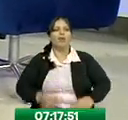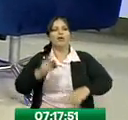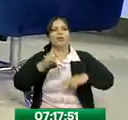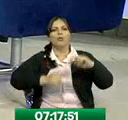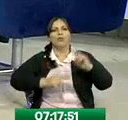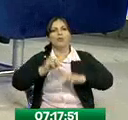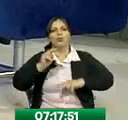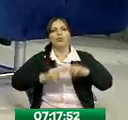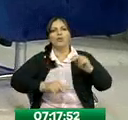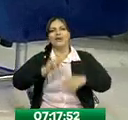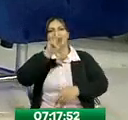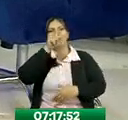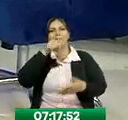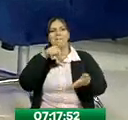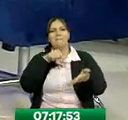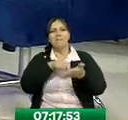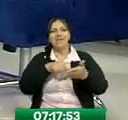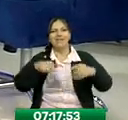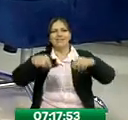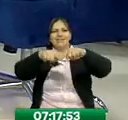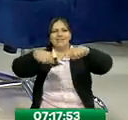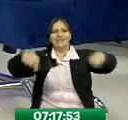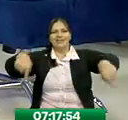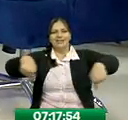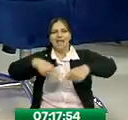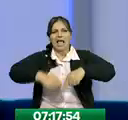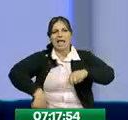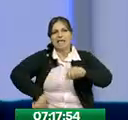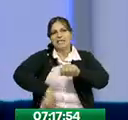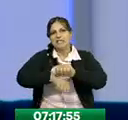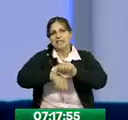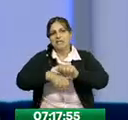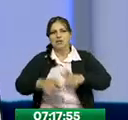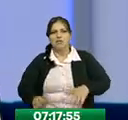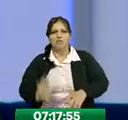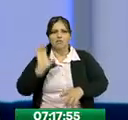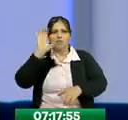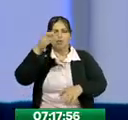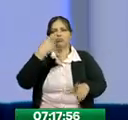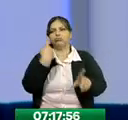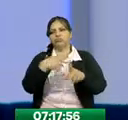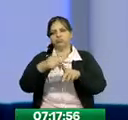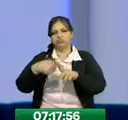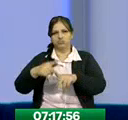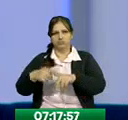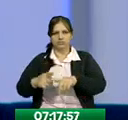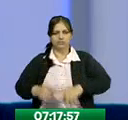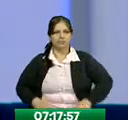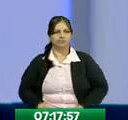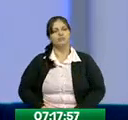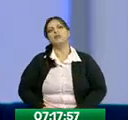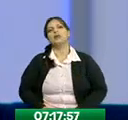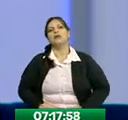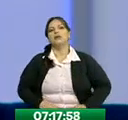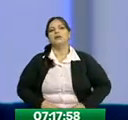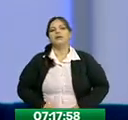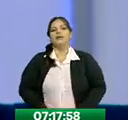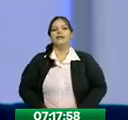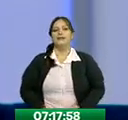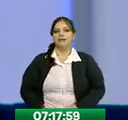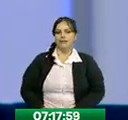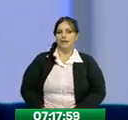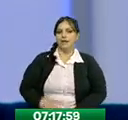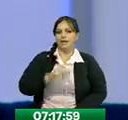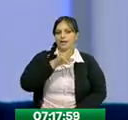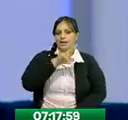exactamente, porque son el 30%, 300 canchas son multiuso. y alrededor de 700 canchas pues